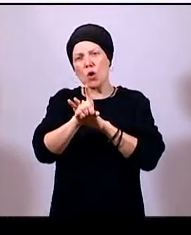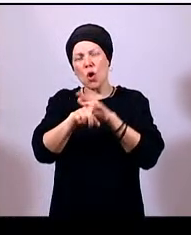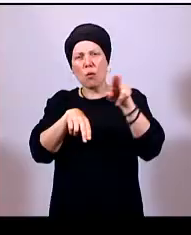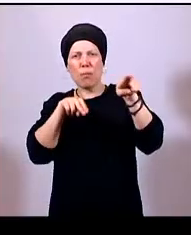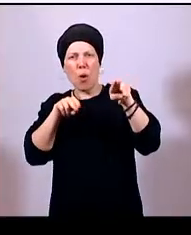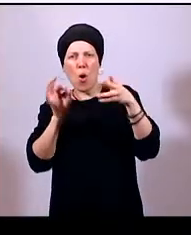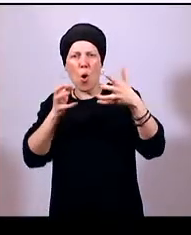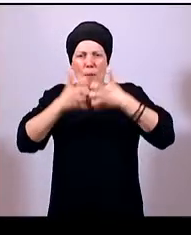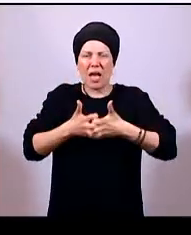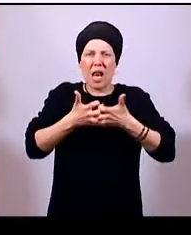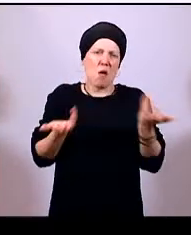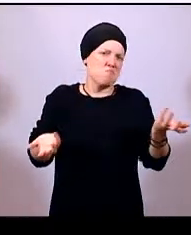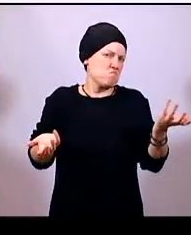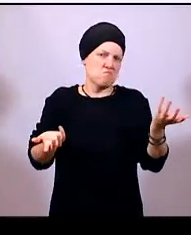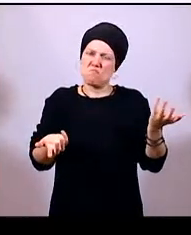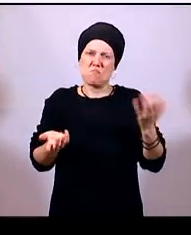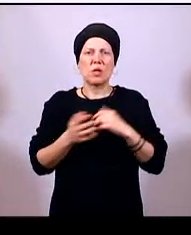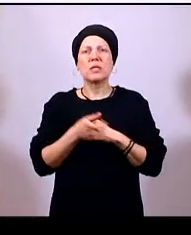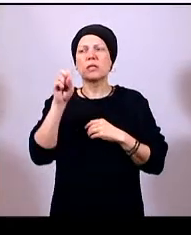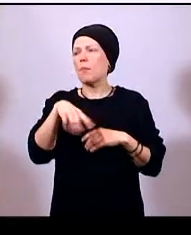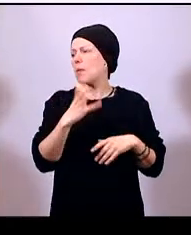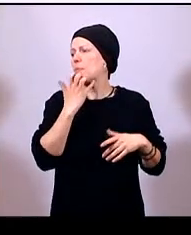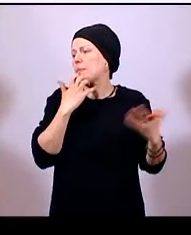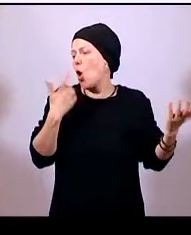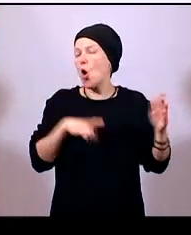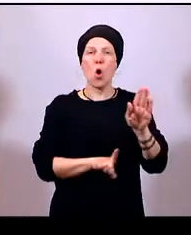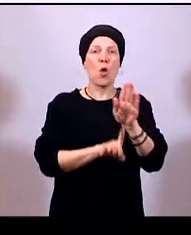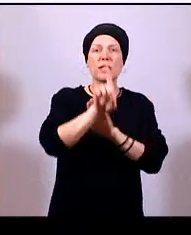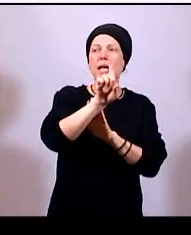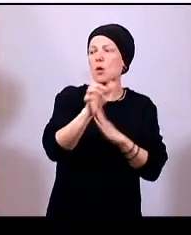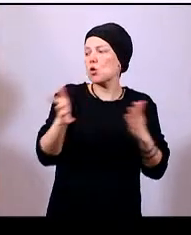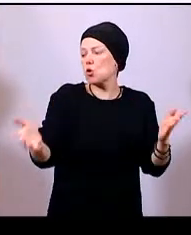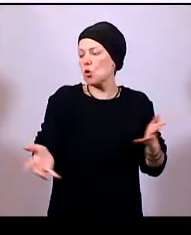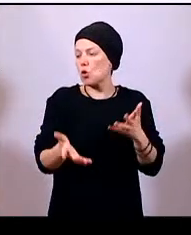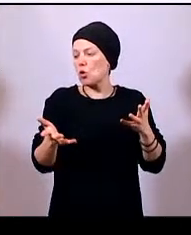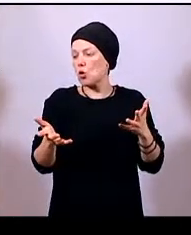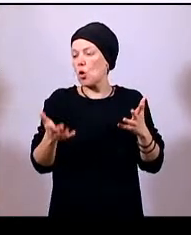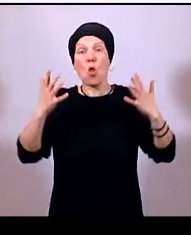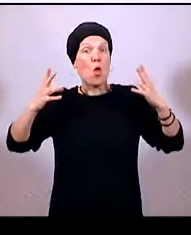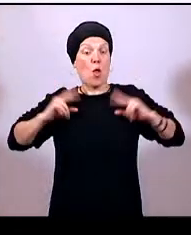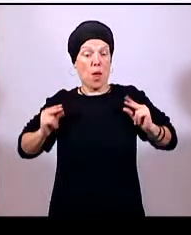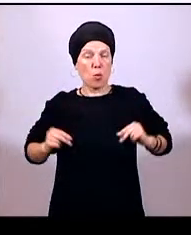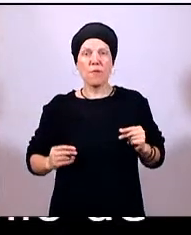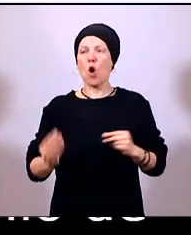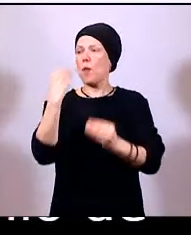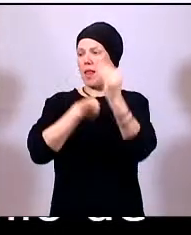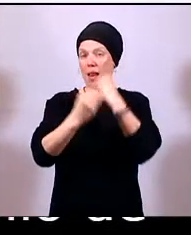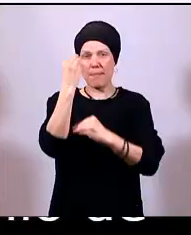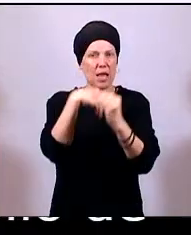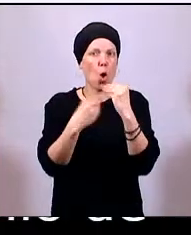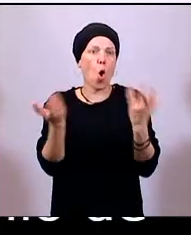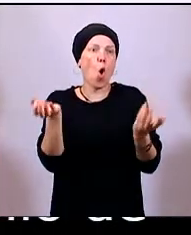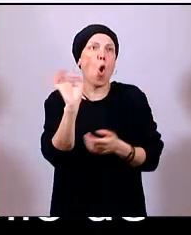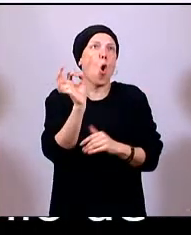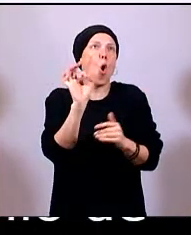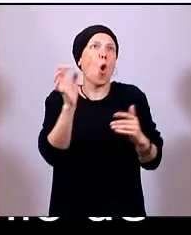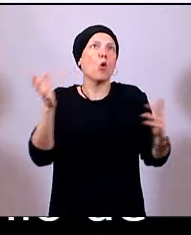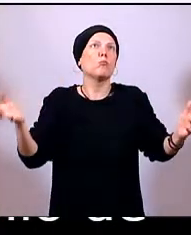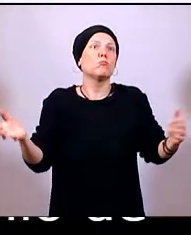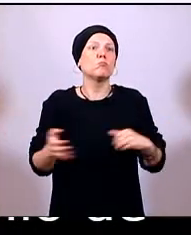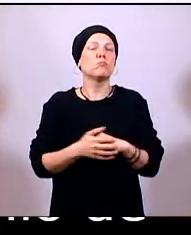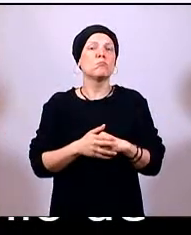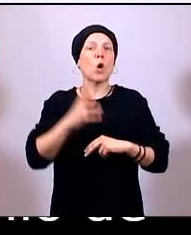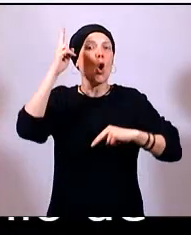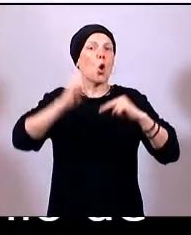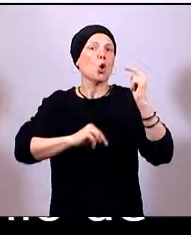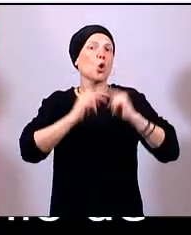de maquinaria, sino que también puede ser desarrollo, por ejemplo, de uniformes, de alimentos o de